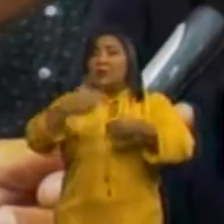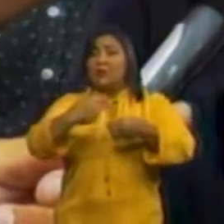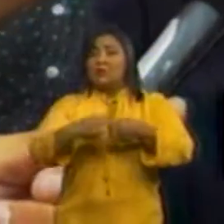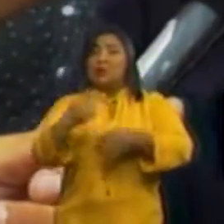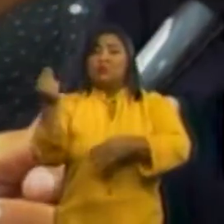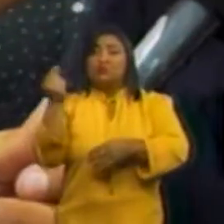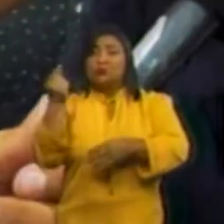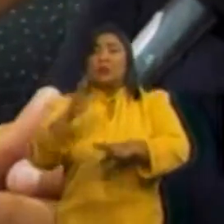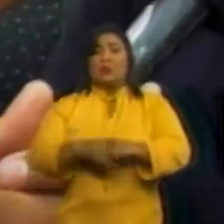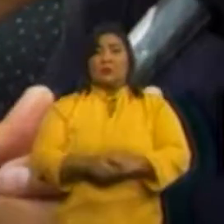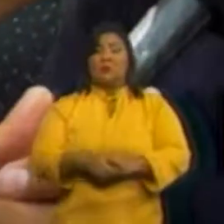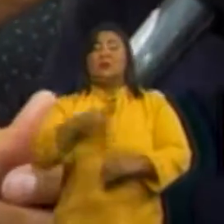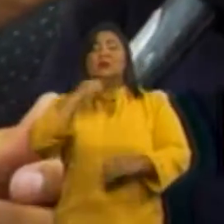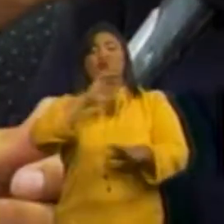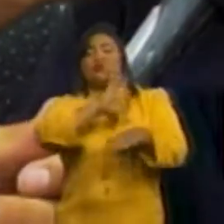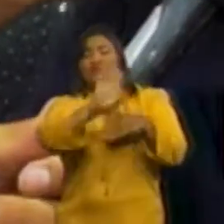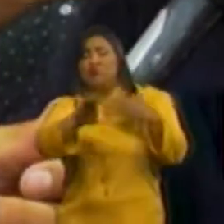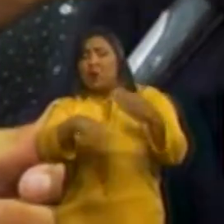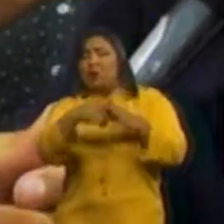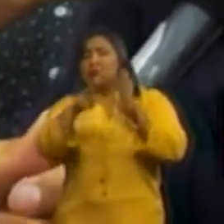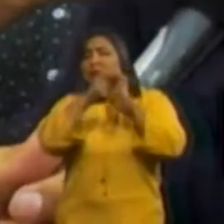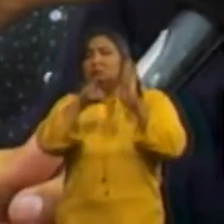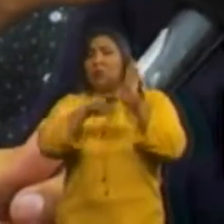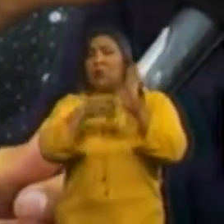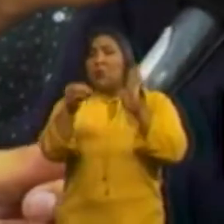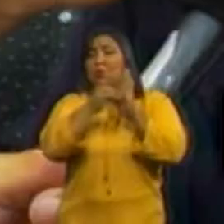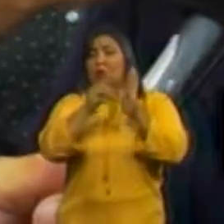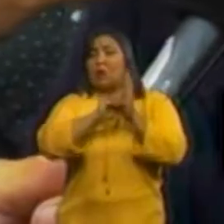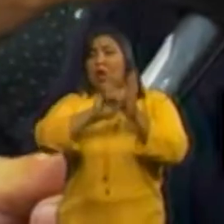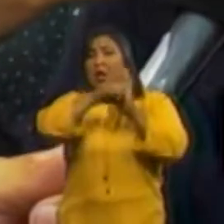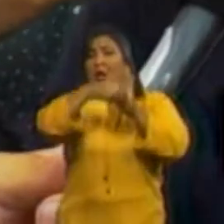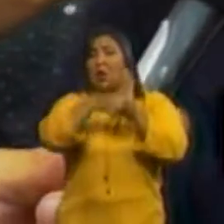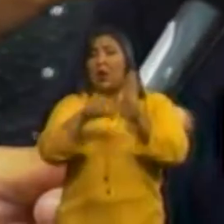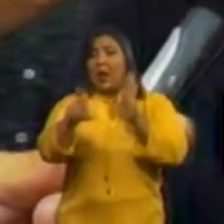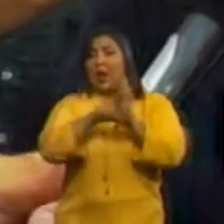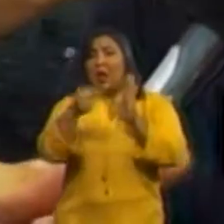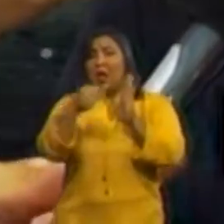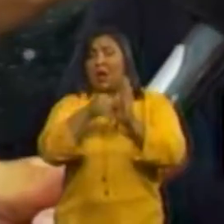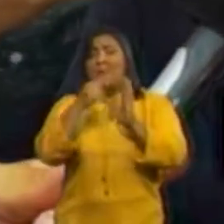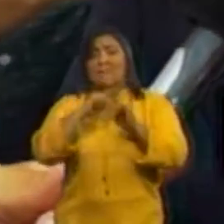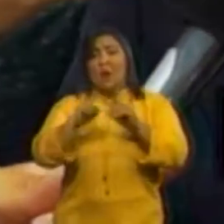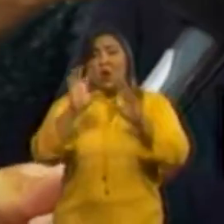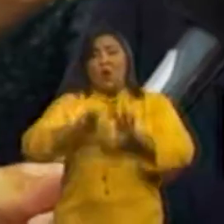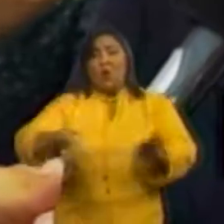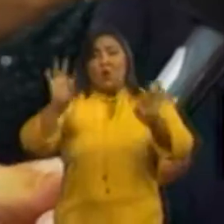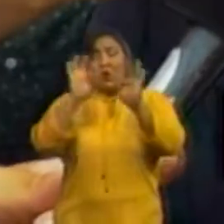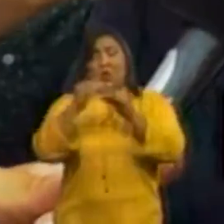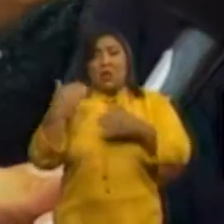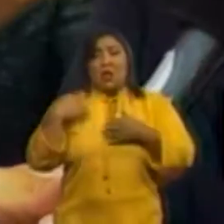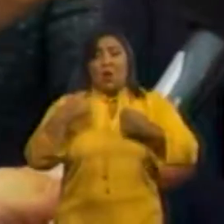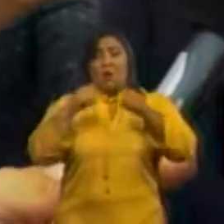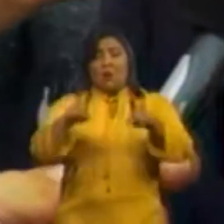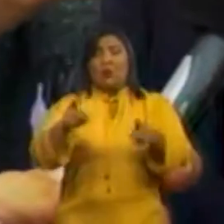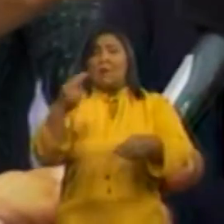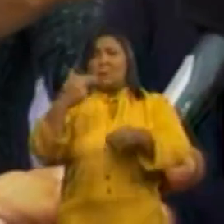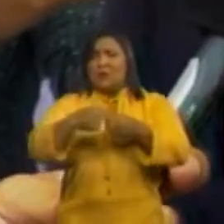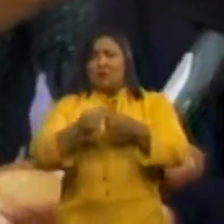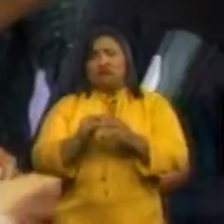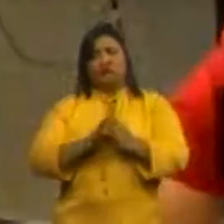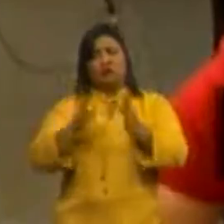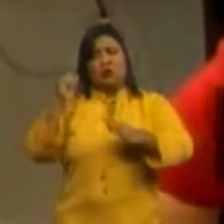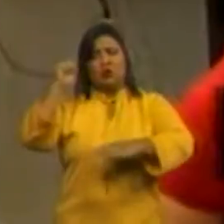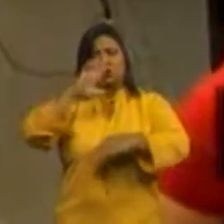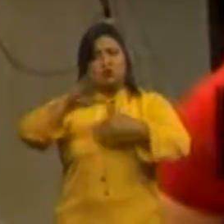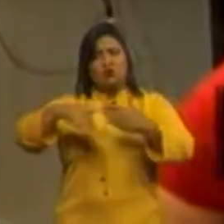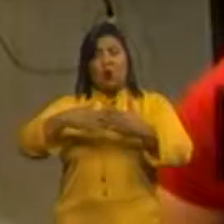utilidades es decir de todas las normas establecidas en el código del traje además leyes conexas pero que tengan la oportunidad de participar con plenitud de derechos de esto